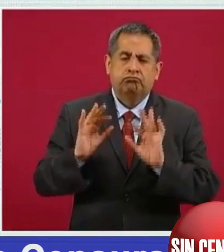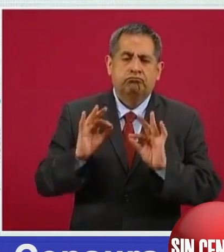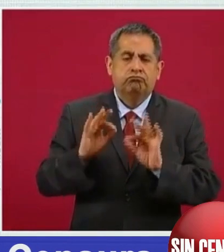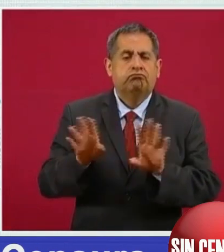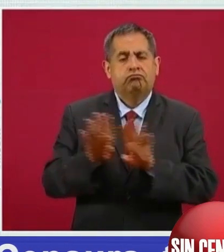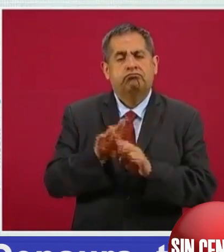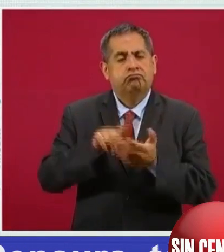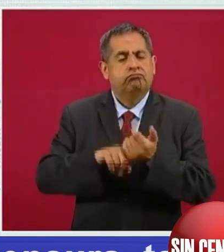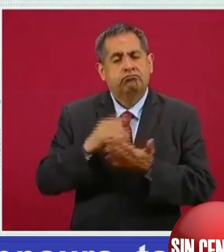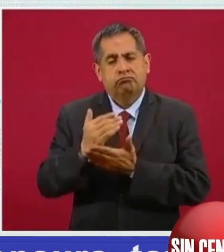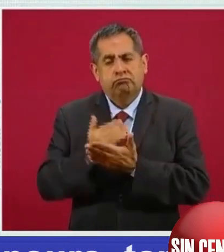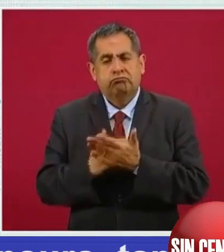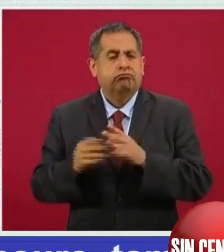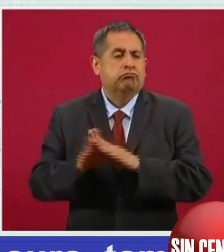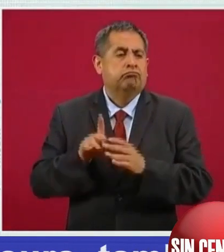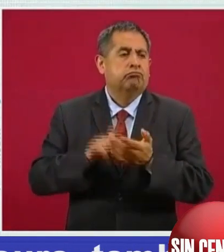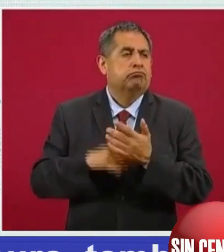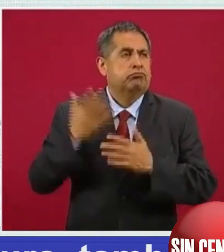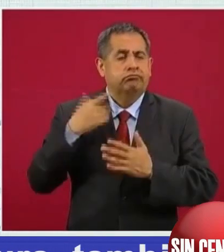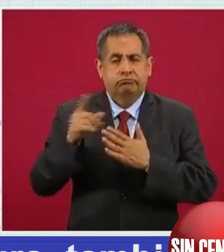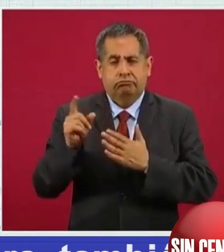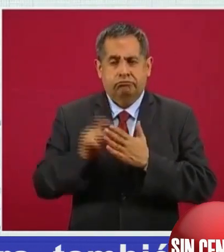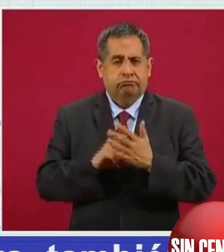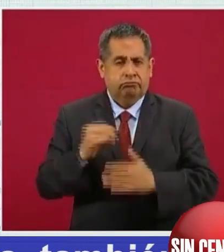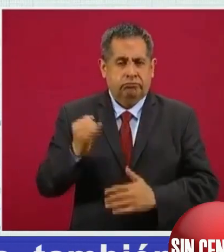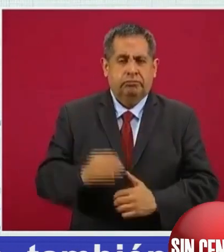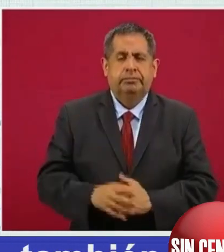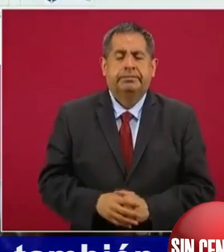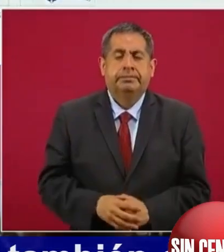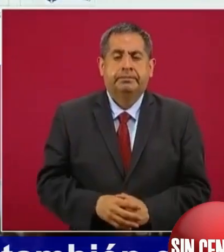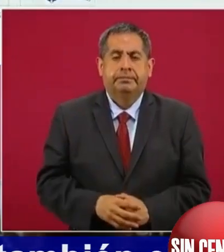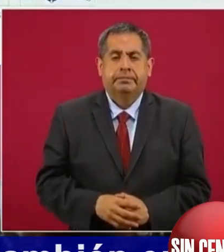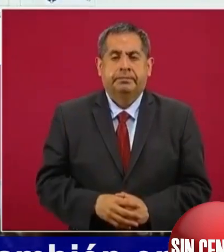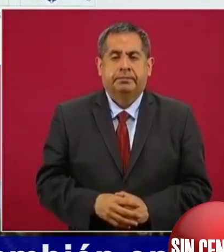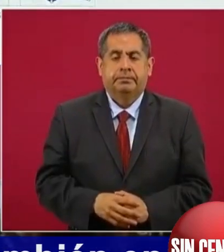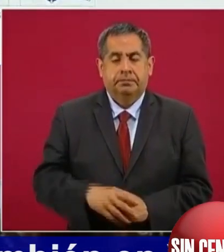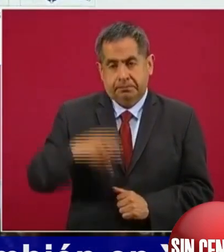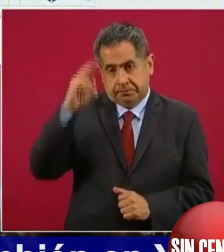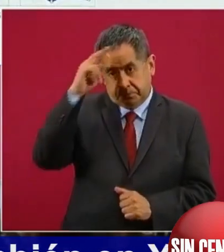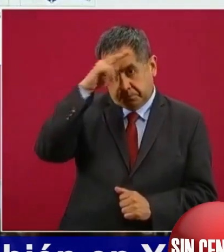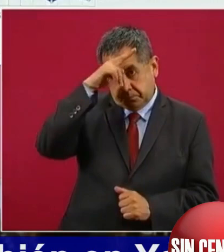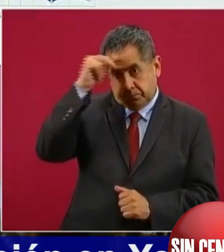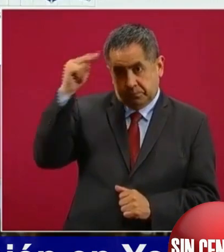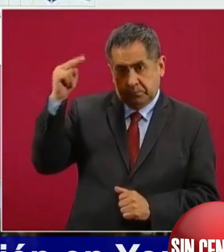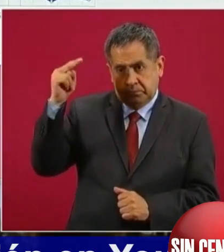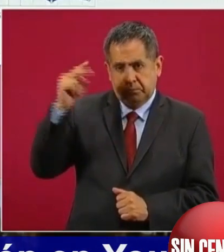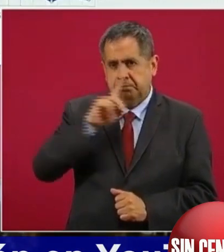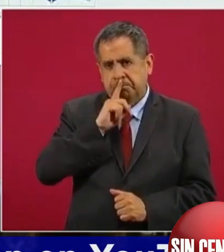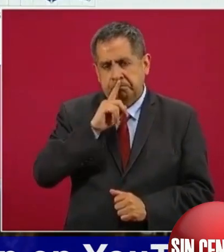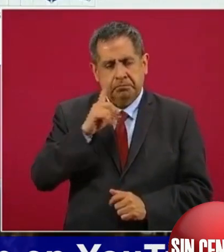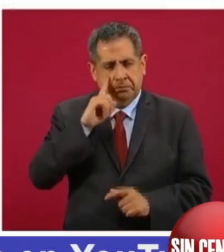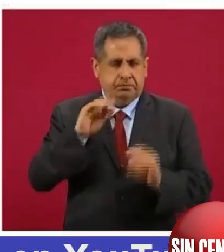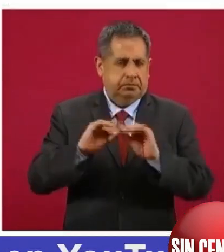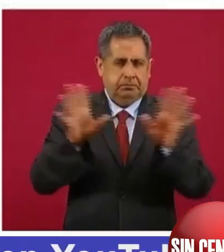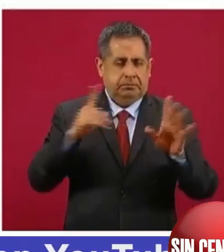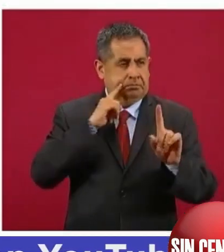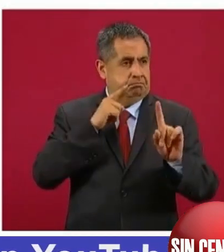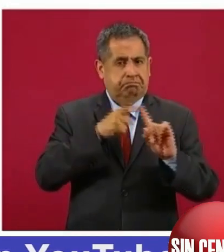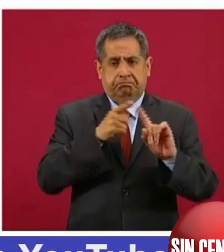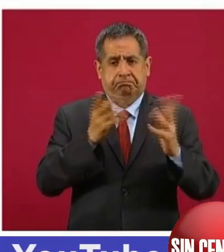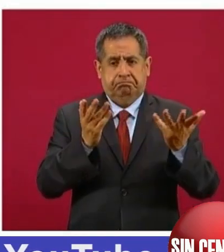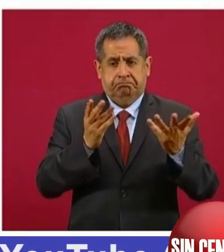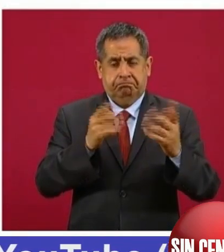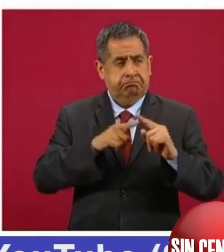al descenso desde el mes de junio. La siguiente. Nayarit, sin mayores comentarios, es muy evidente cómo ha tenido